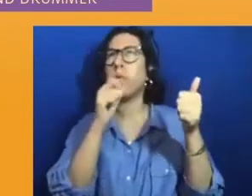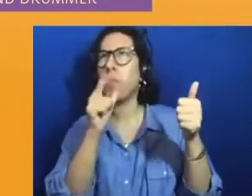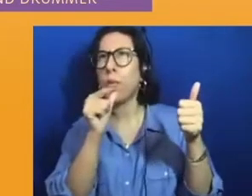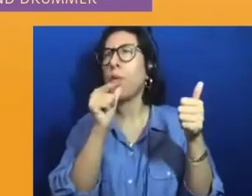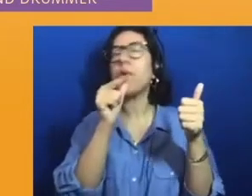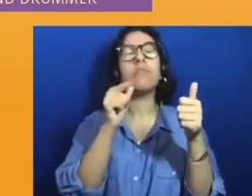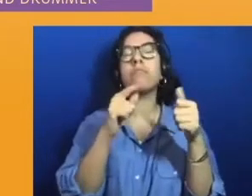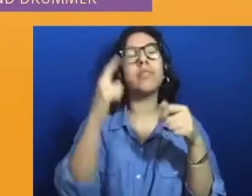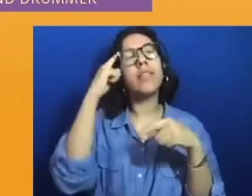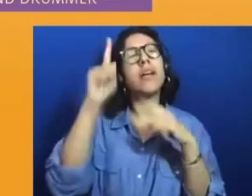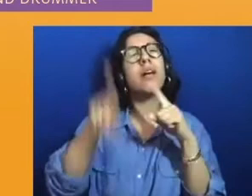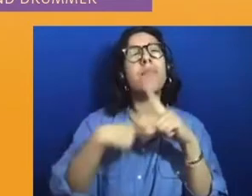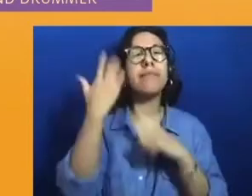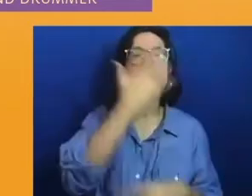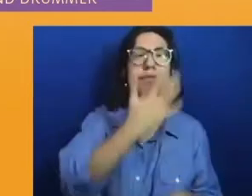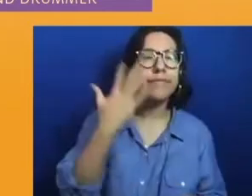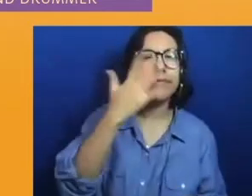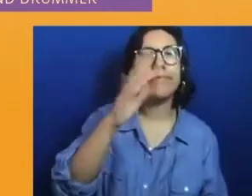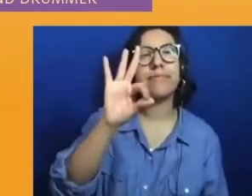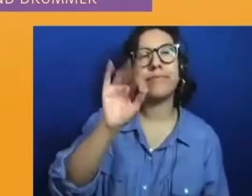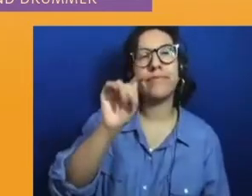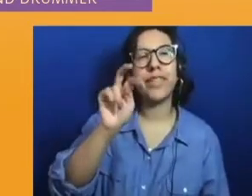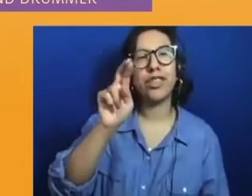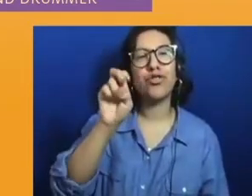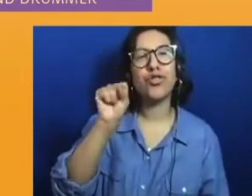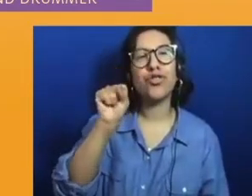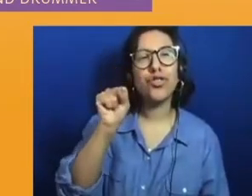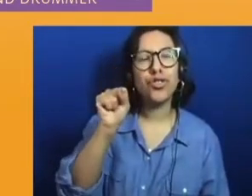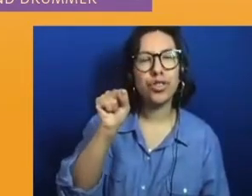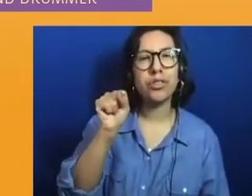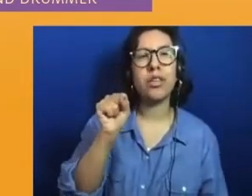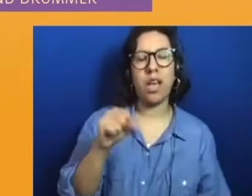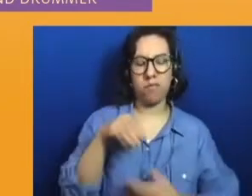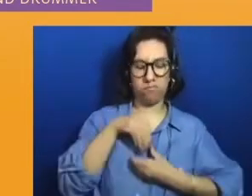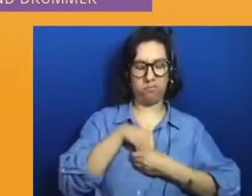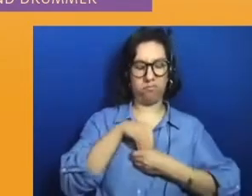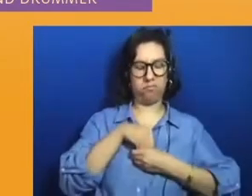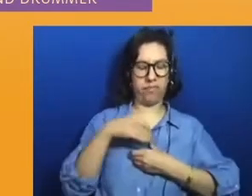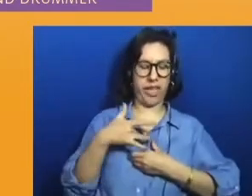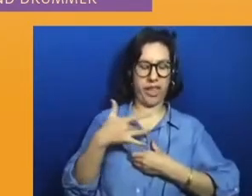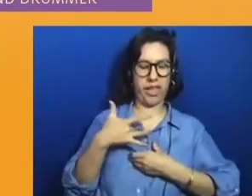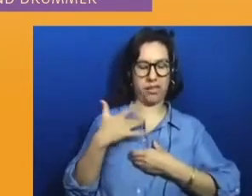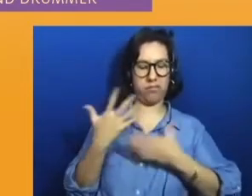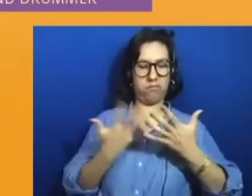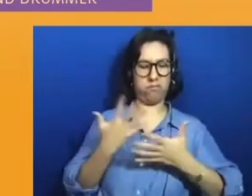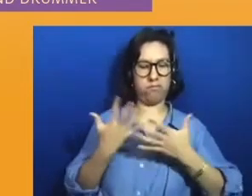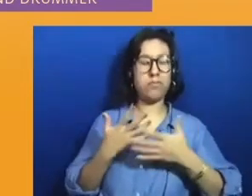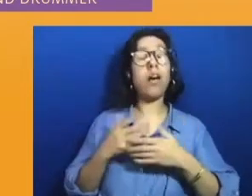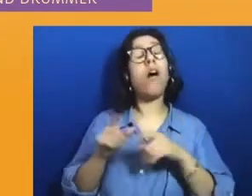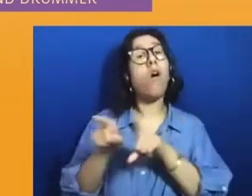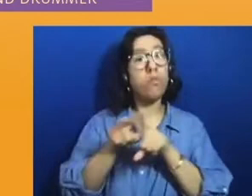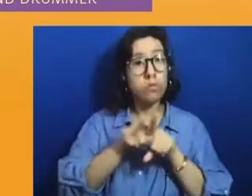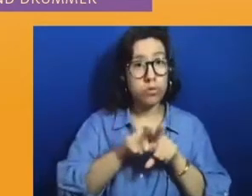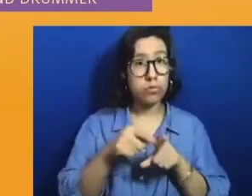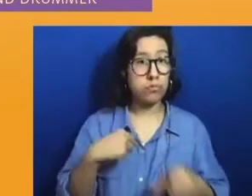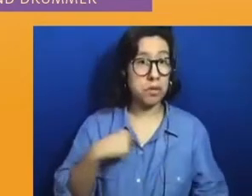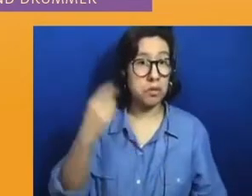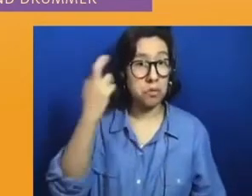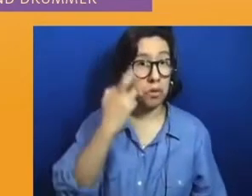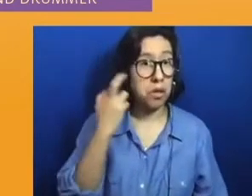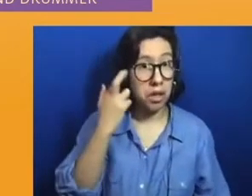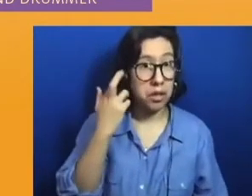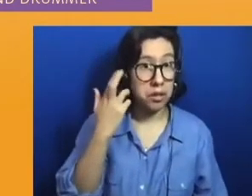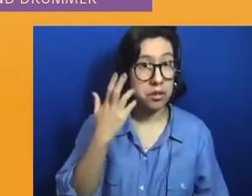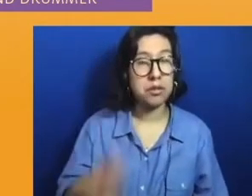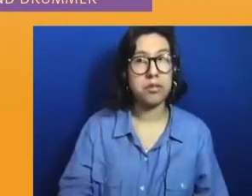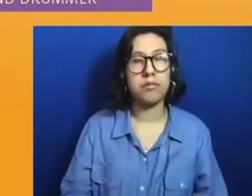resguardarnos con el atuendo, con la ropa o con elementos externos para transmitir emoción.